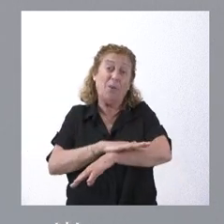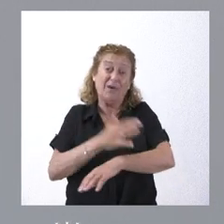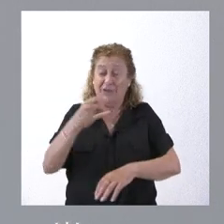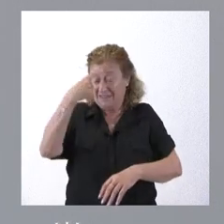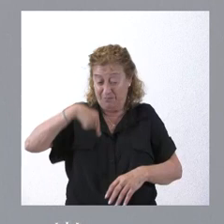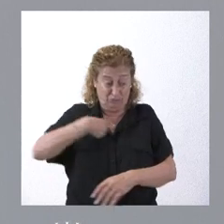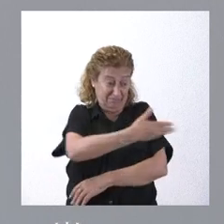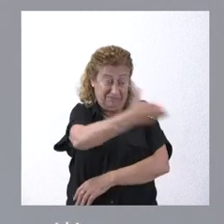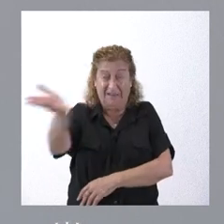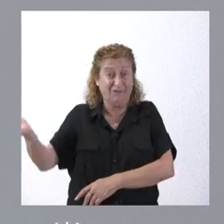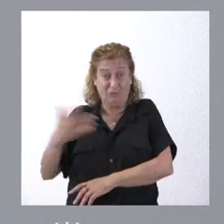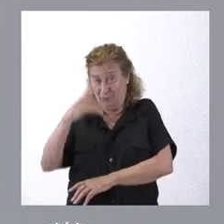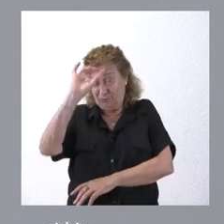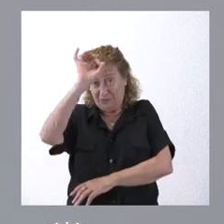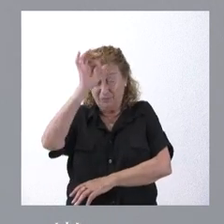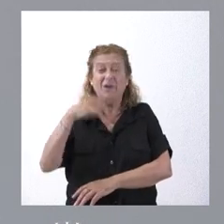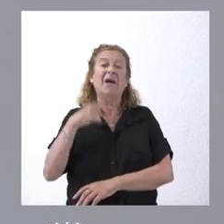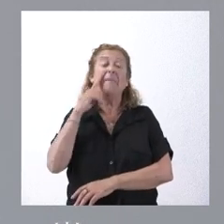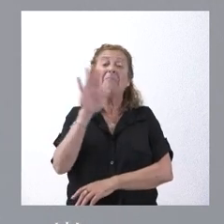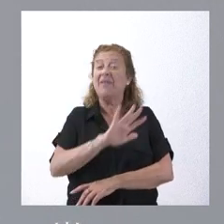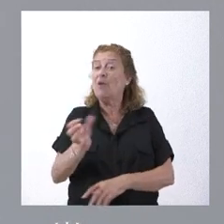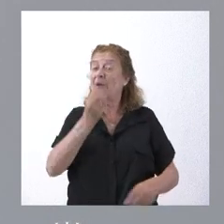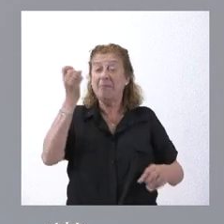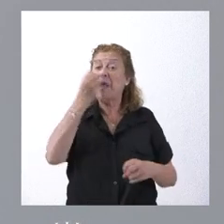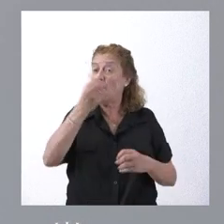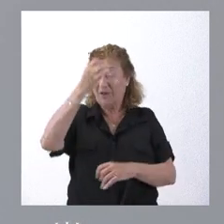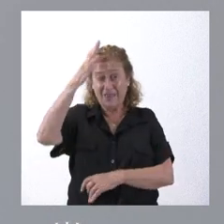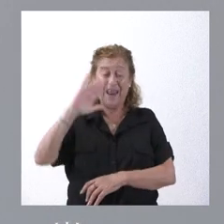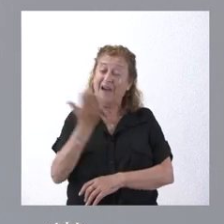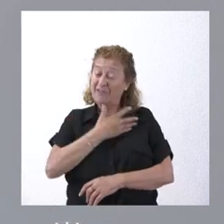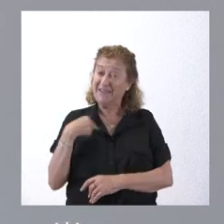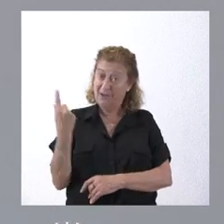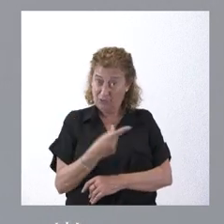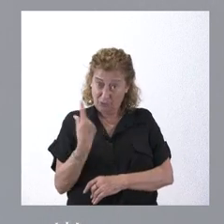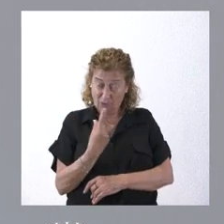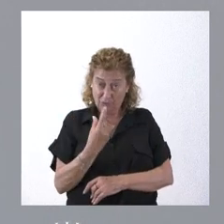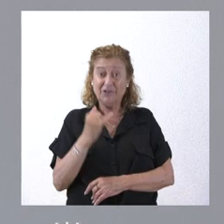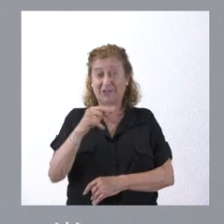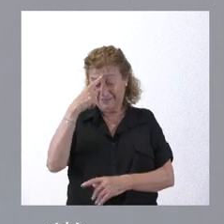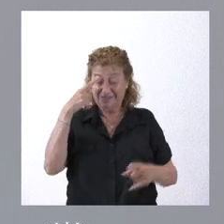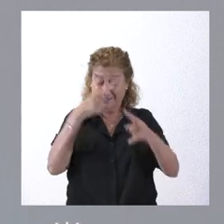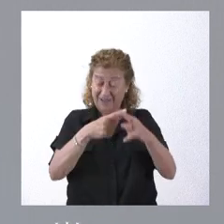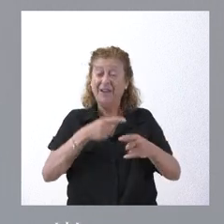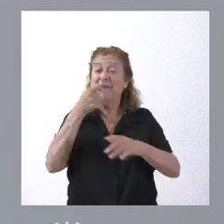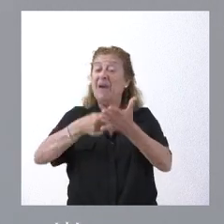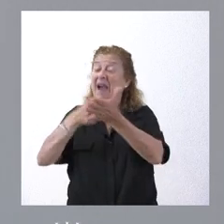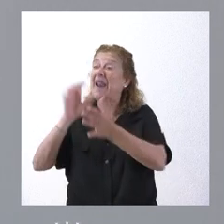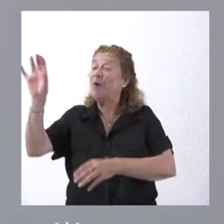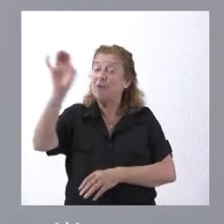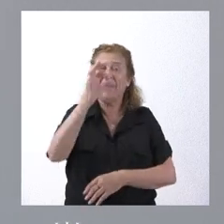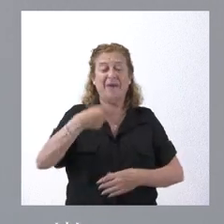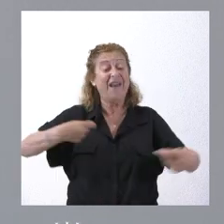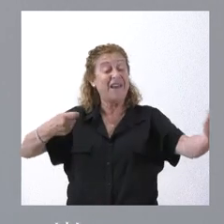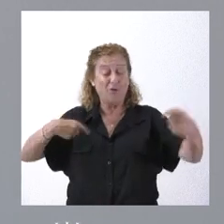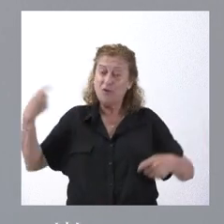el resto. Y a nosotros nos parece que lo ideal es que lo que afecta a todos, y eso es la financiación autonómica, tiene que ser negociado